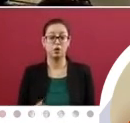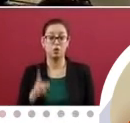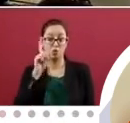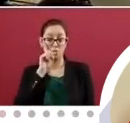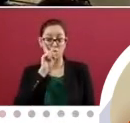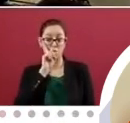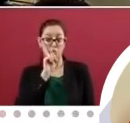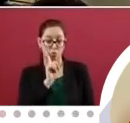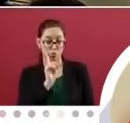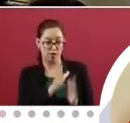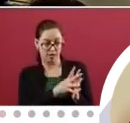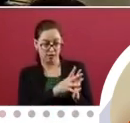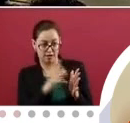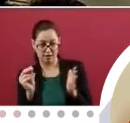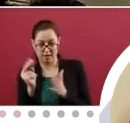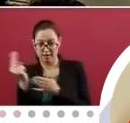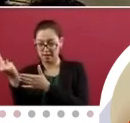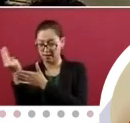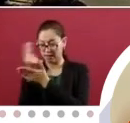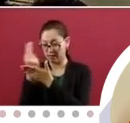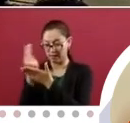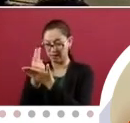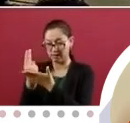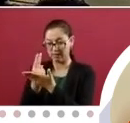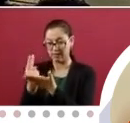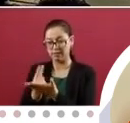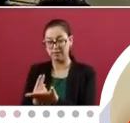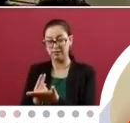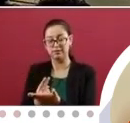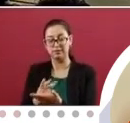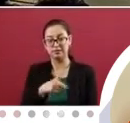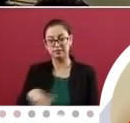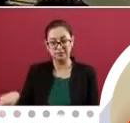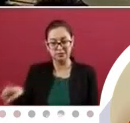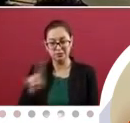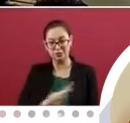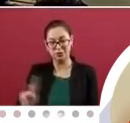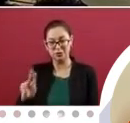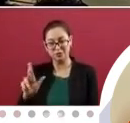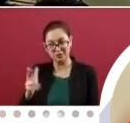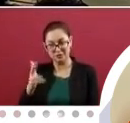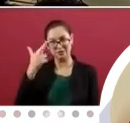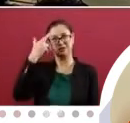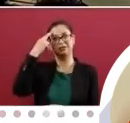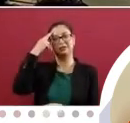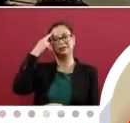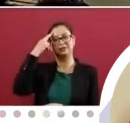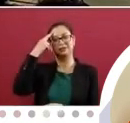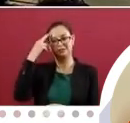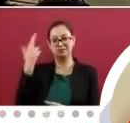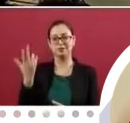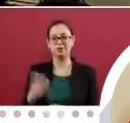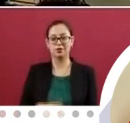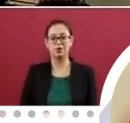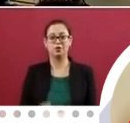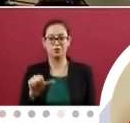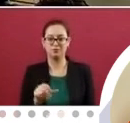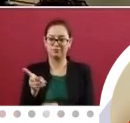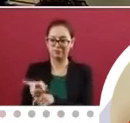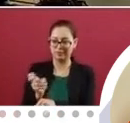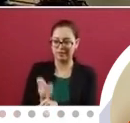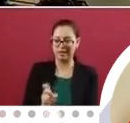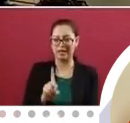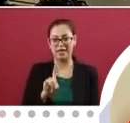vez que vemos una decisión así por parte del gobierno de la República, por parte de un funcionario en